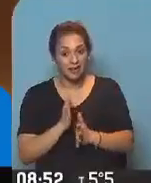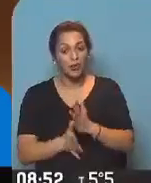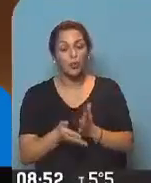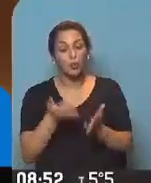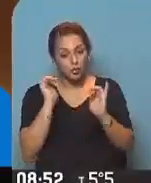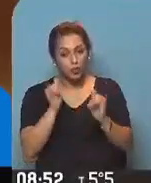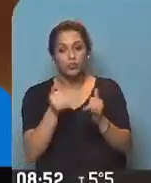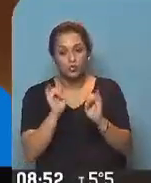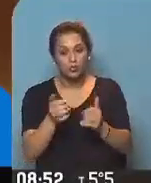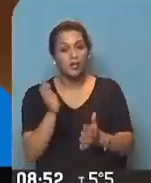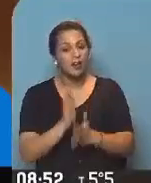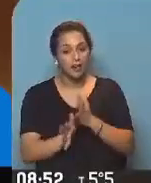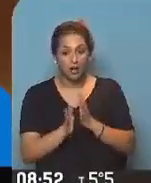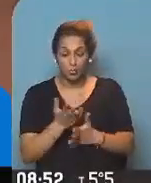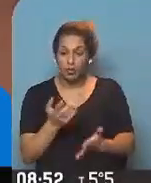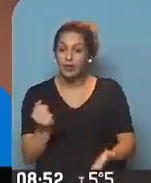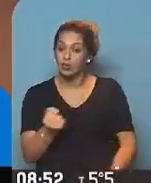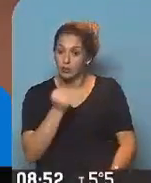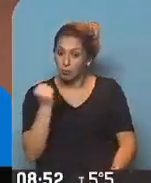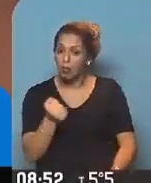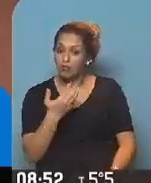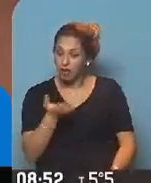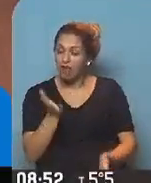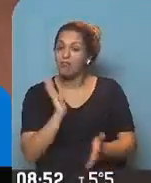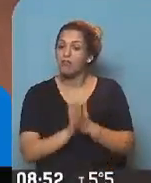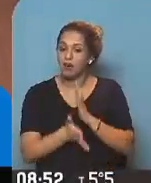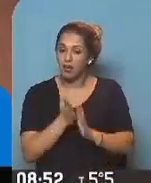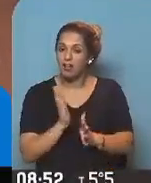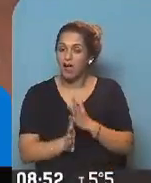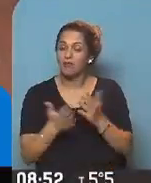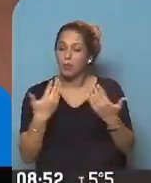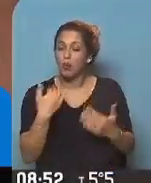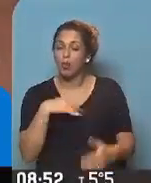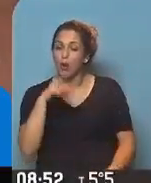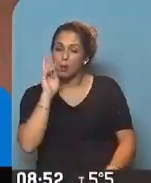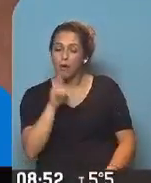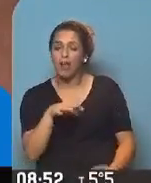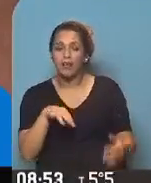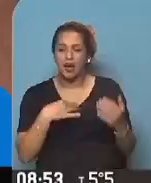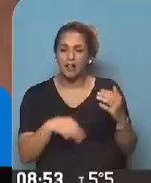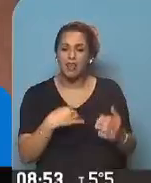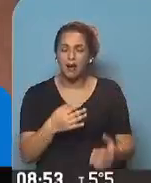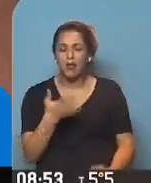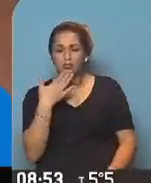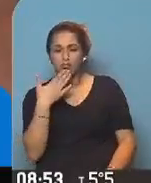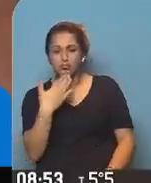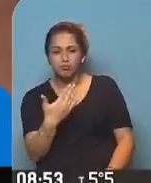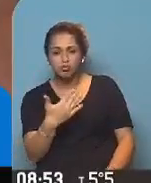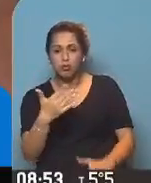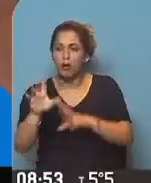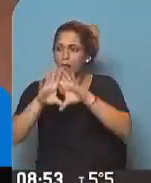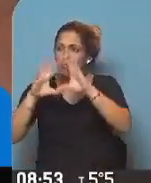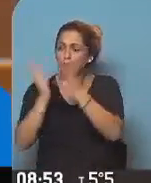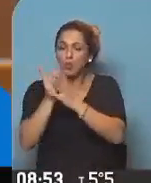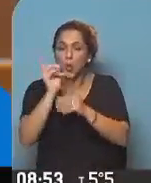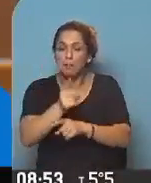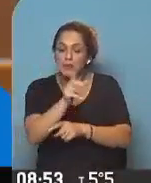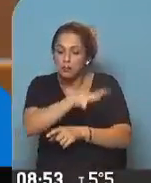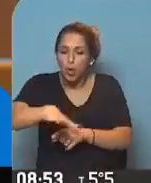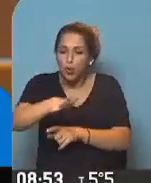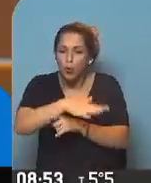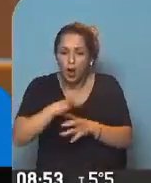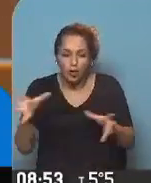gratuito si no es un detalle menor no no es un detalle poder ver a grandes guitarras del mundo este en un mismo lugar y